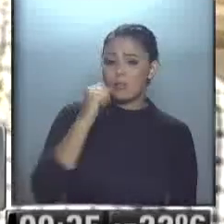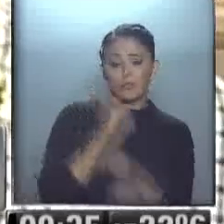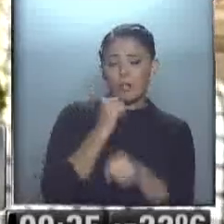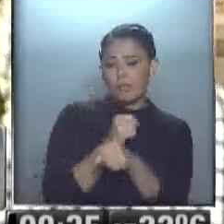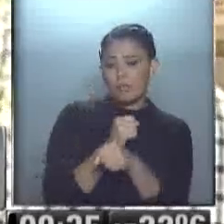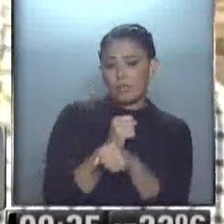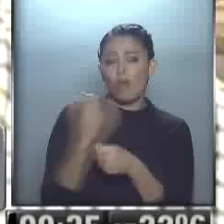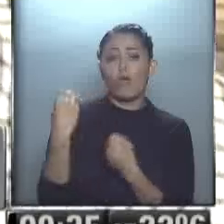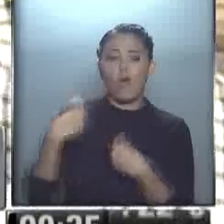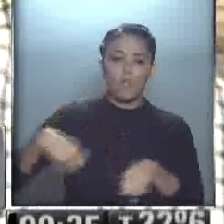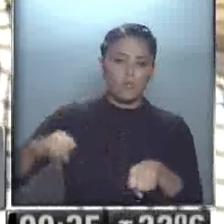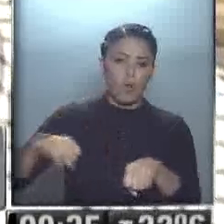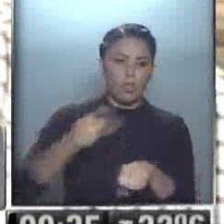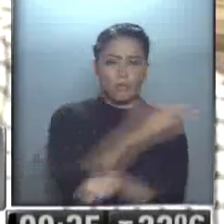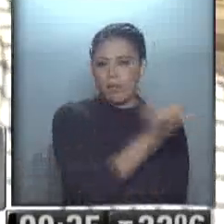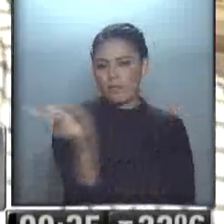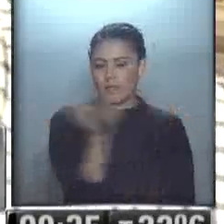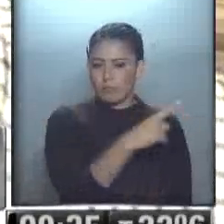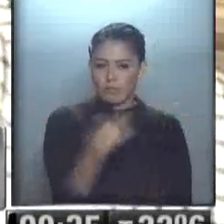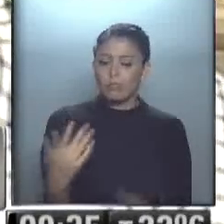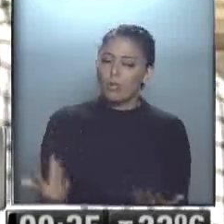es la moto. Por eso